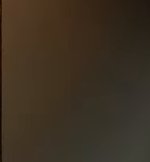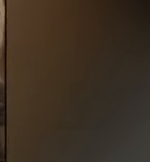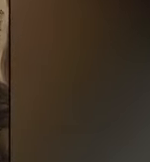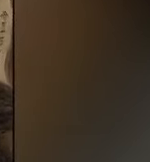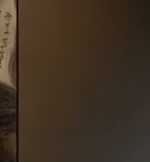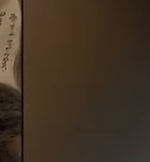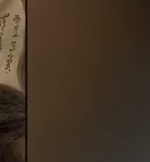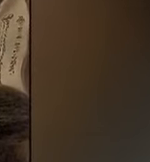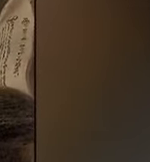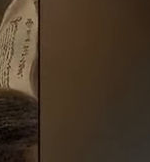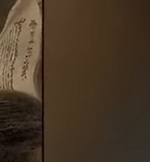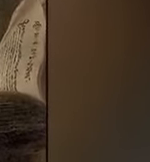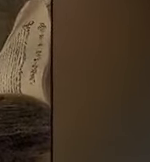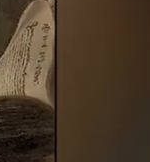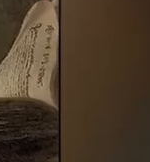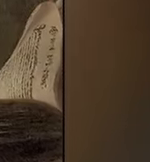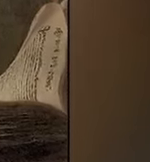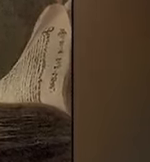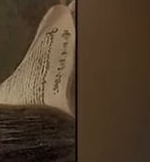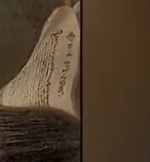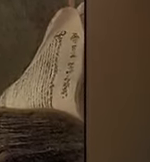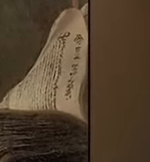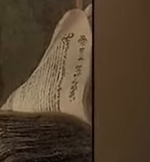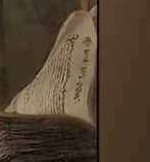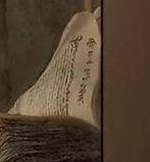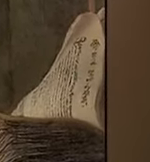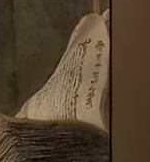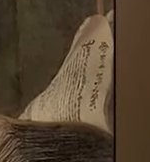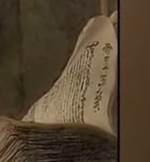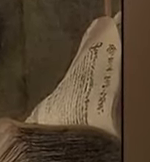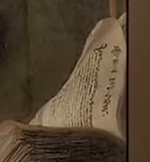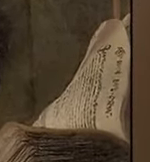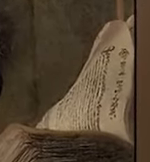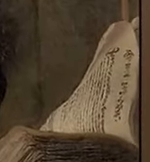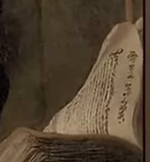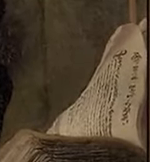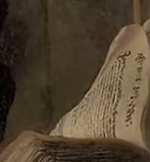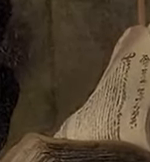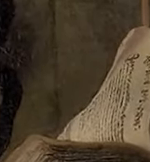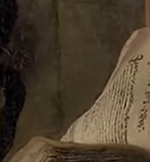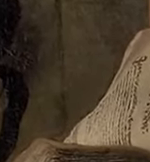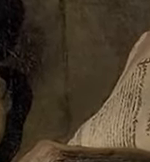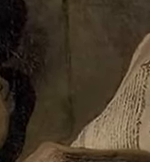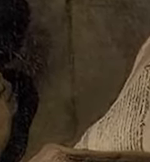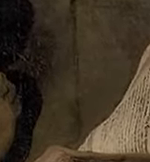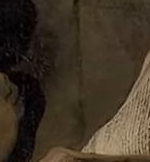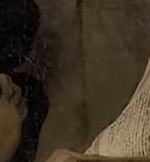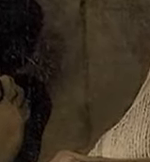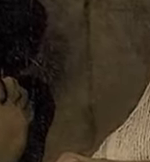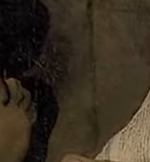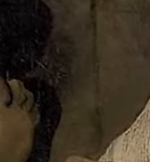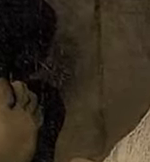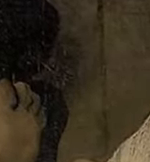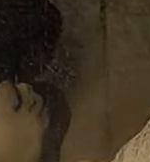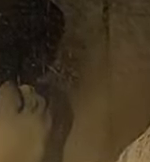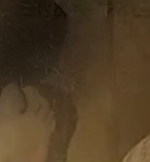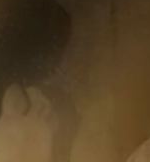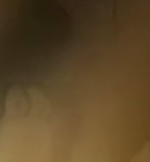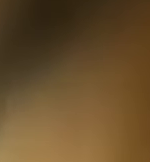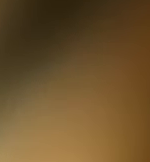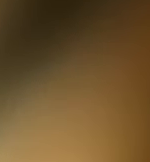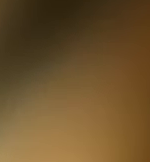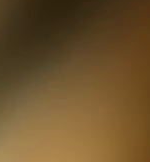que distingue el arte de Rembrandt, entre las que destacan creaciones consideradas obras maestras como La lección de anatomía del Dr.